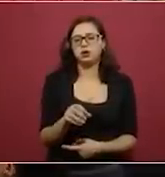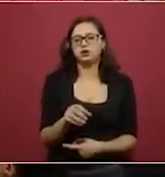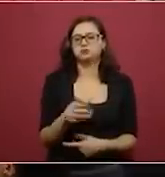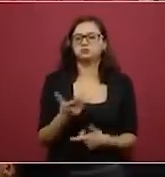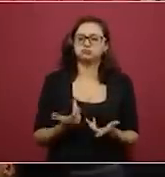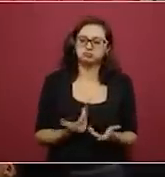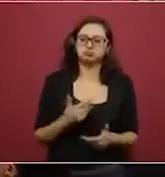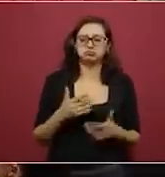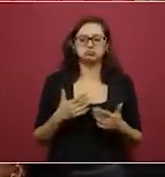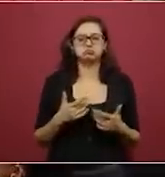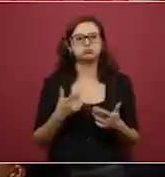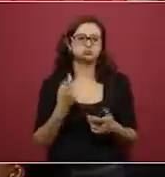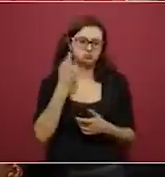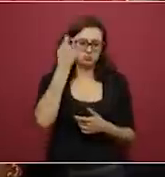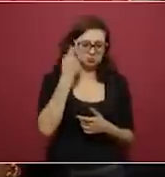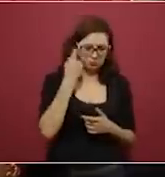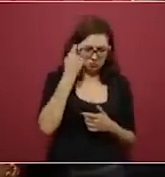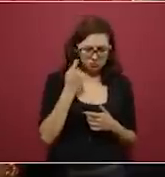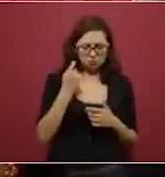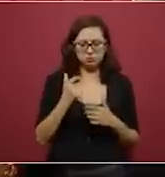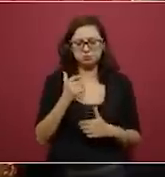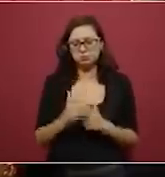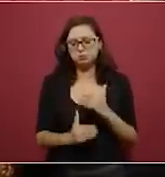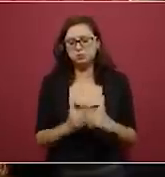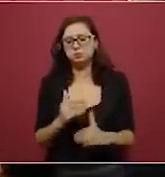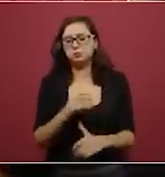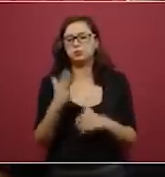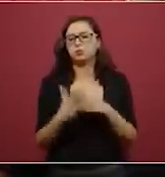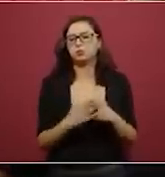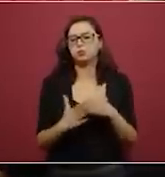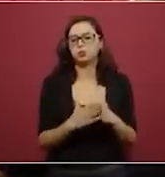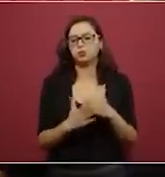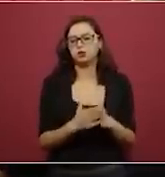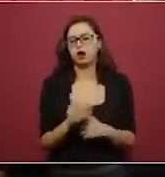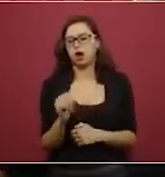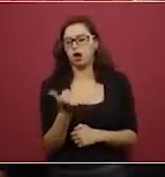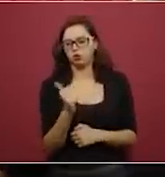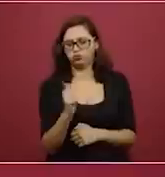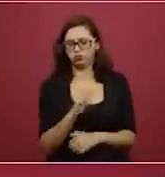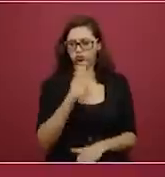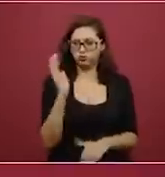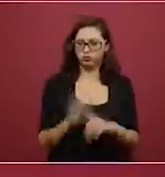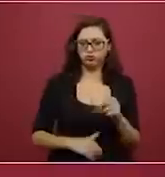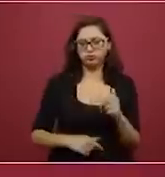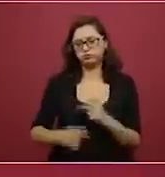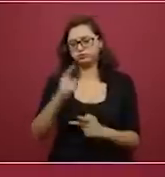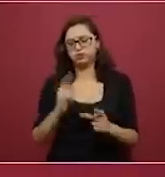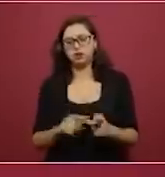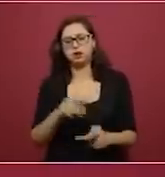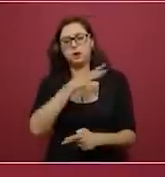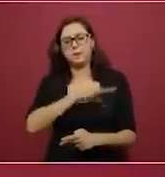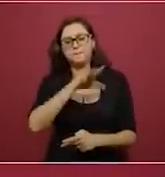proceso de retiro precisamente concluirá el mes de agosto el general de brigada